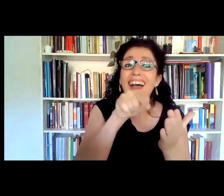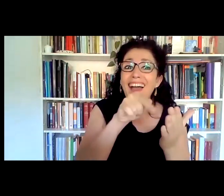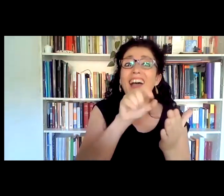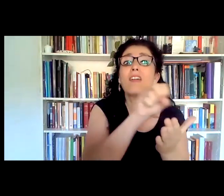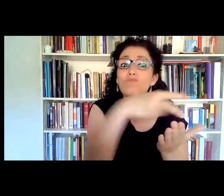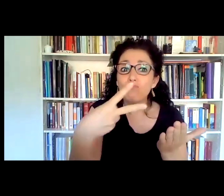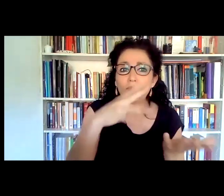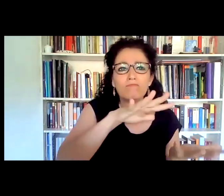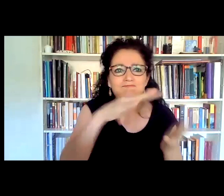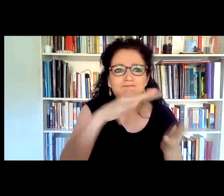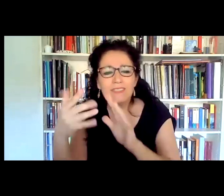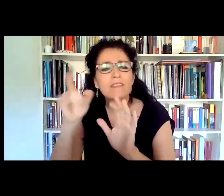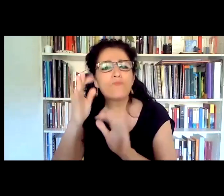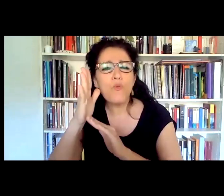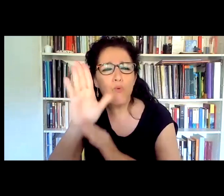interés.